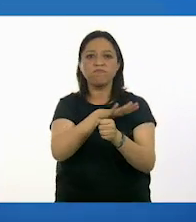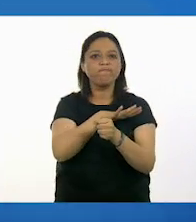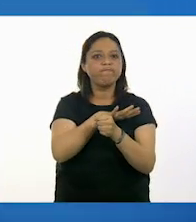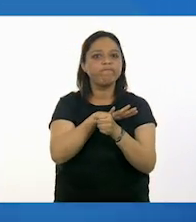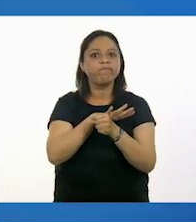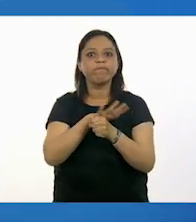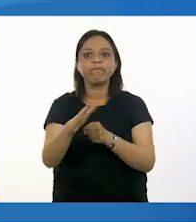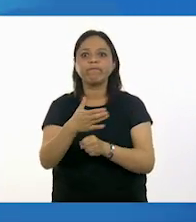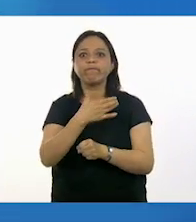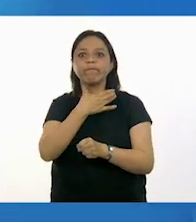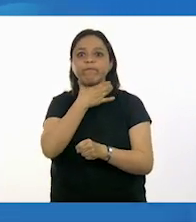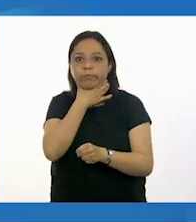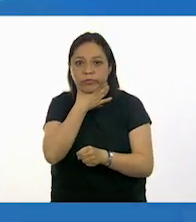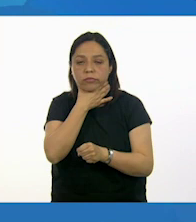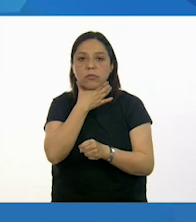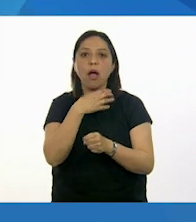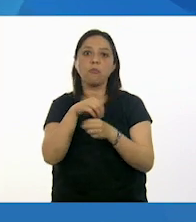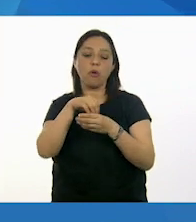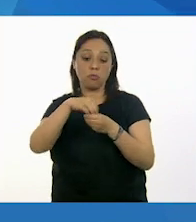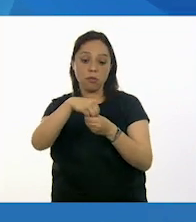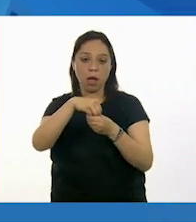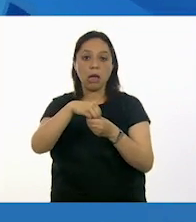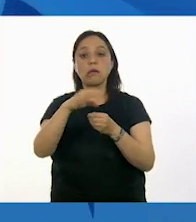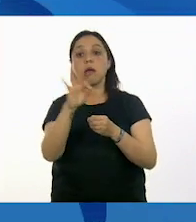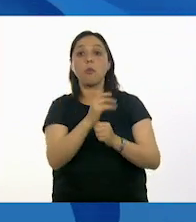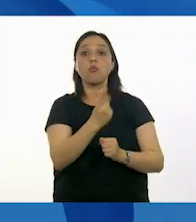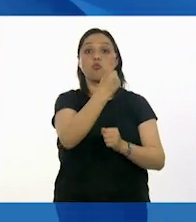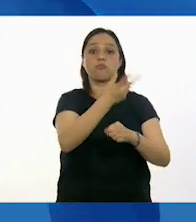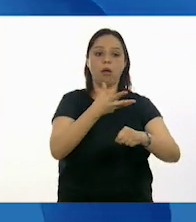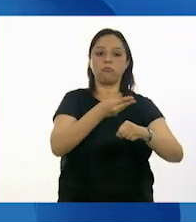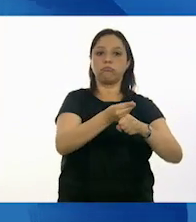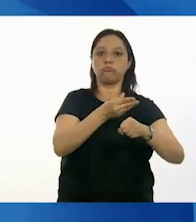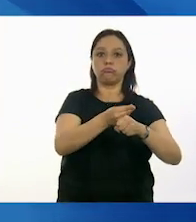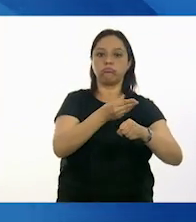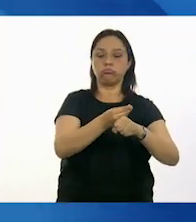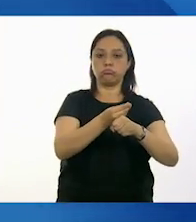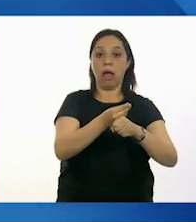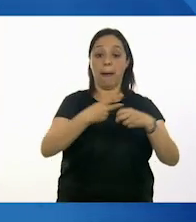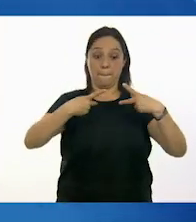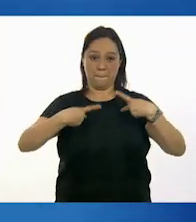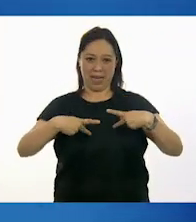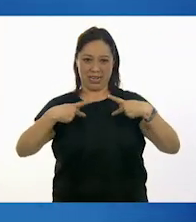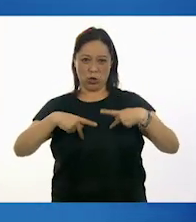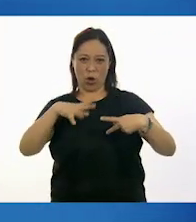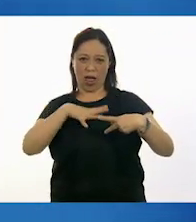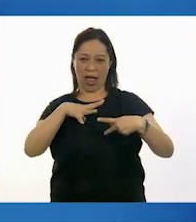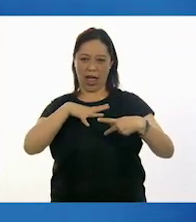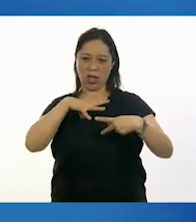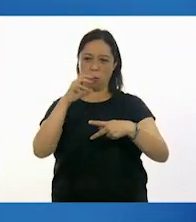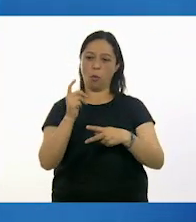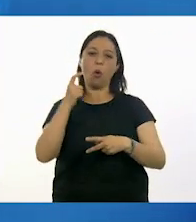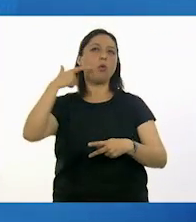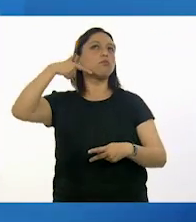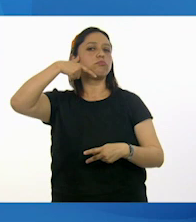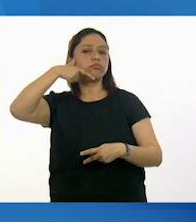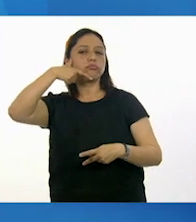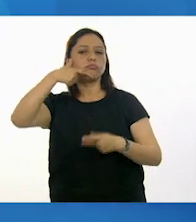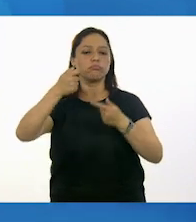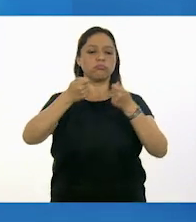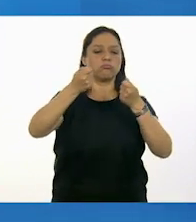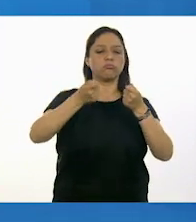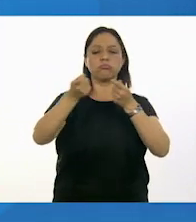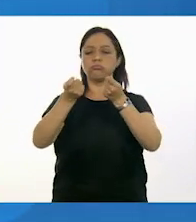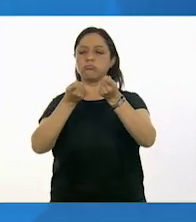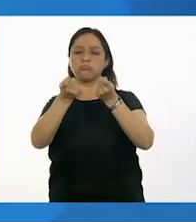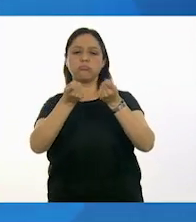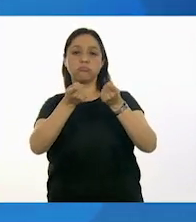y la pista 1 está en mantenimiento. Muy bien. Las personas que se encuentran en la torre de control de vuelos llevan un registro y en una tabla